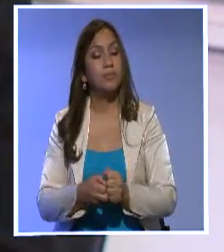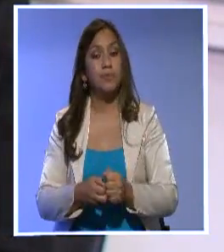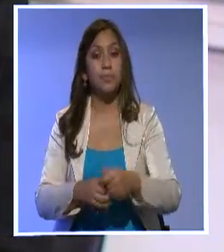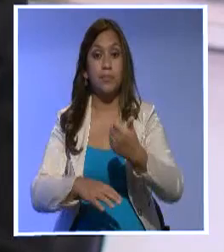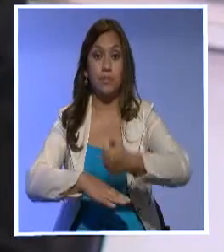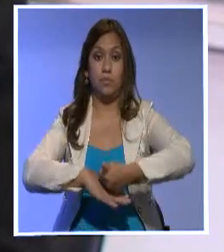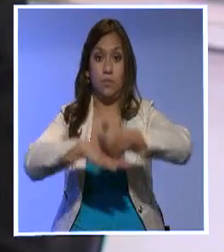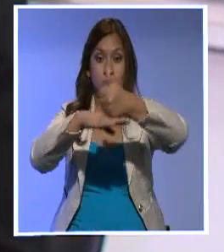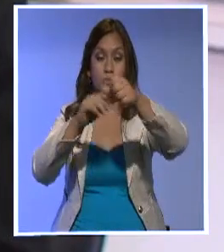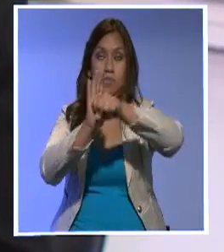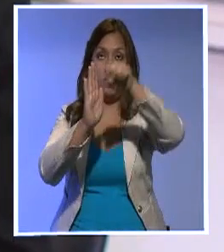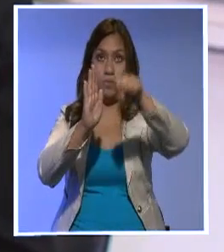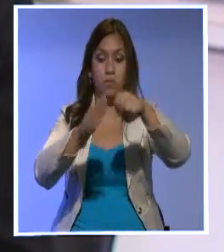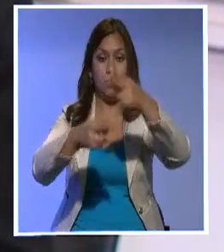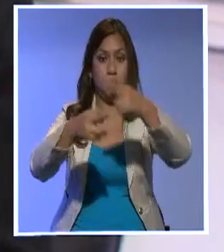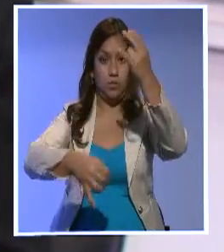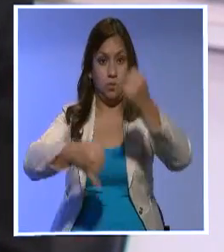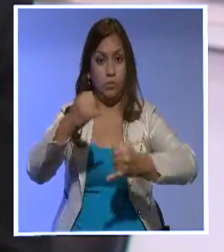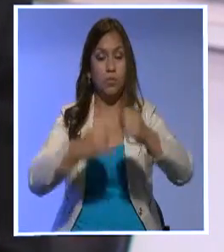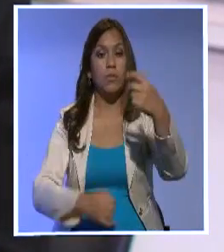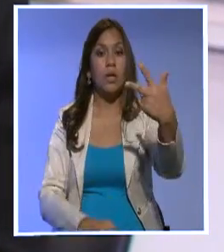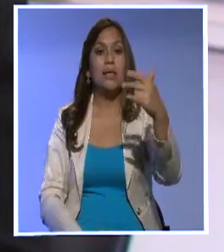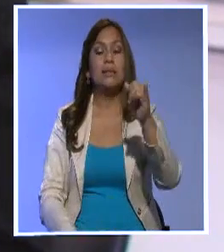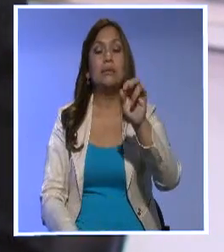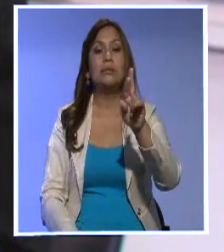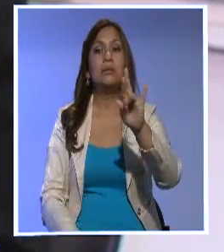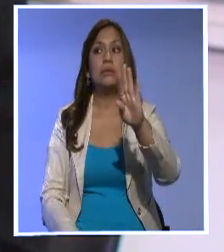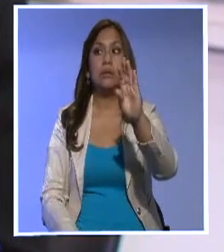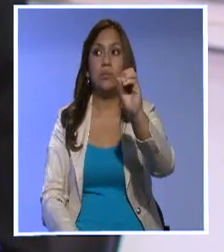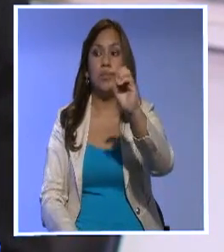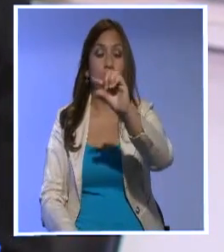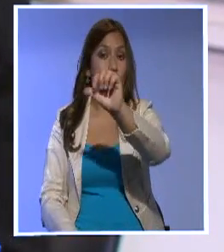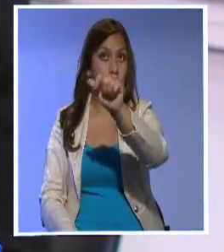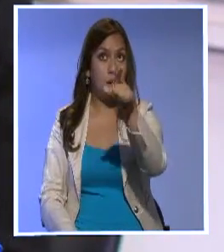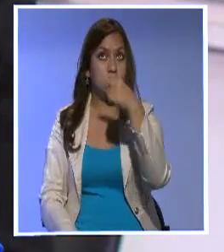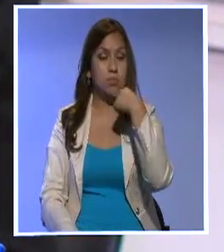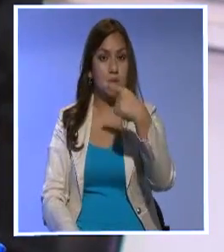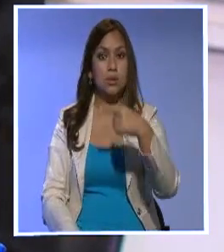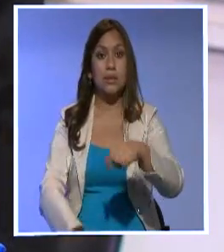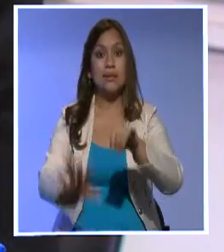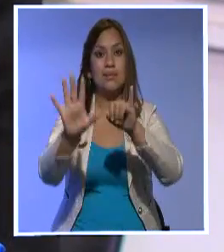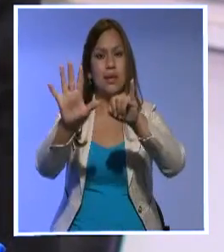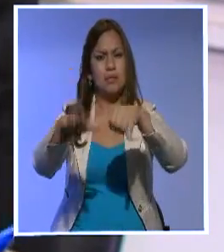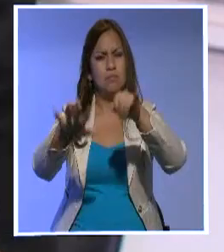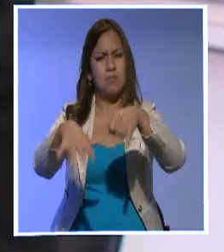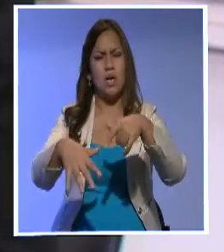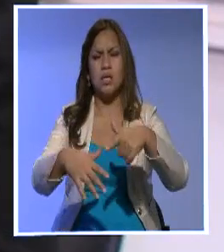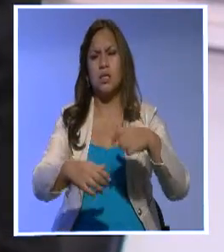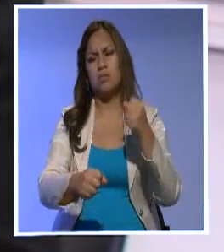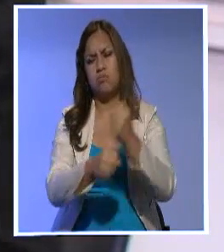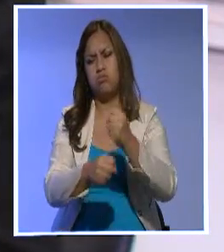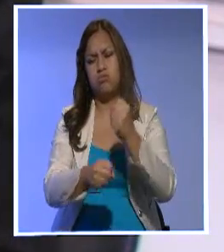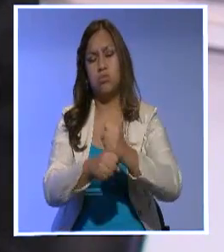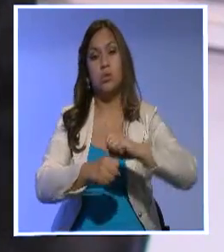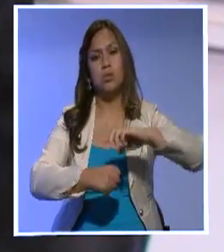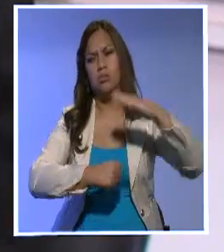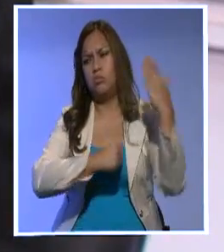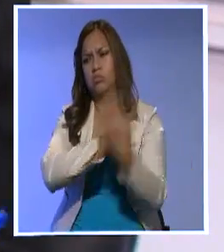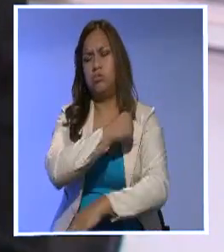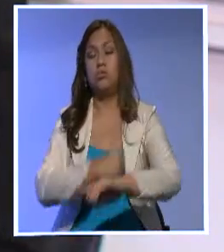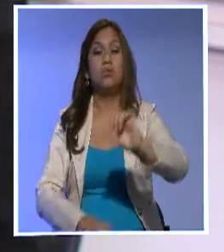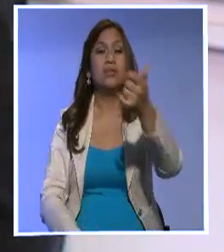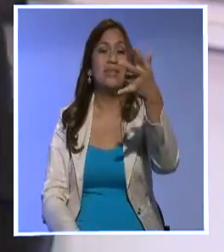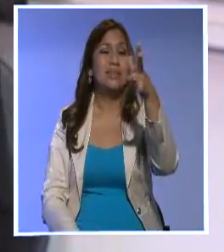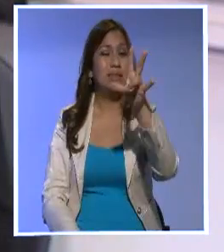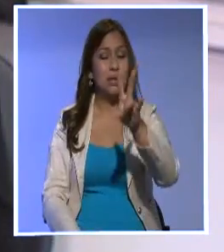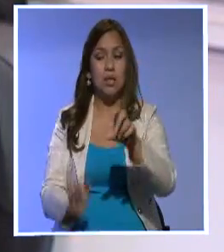general de la nación galo chiriboga explicó que la fiscalía en seis meses ha impulsado 17 causas penales con 24 personas